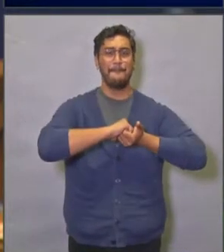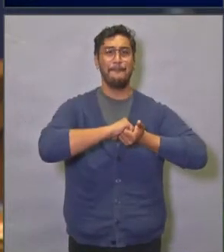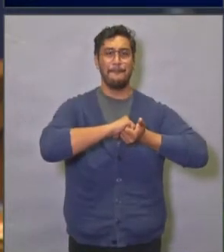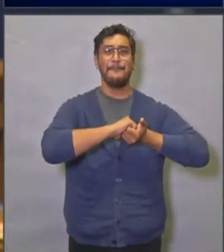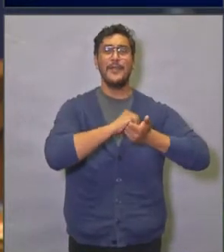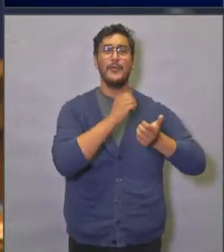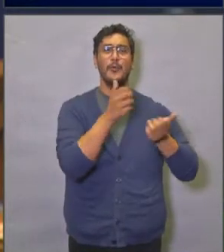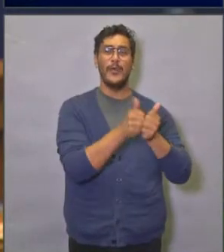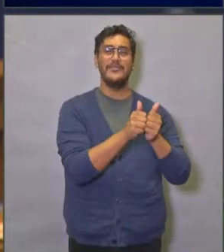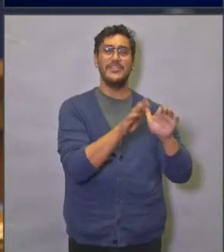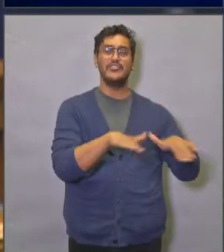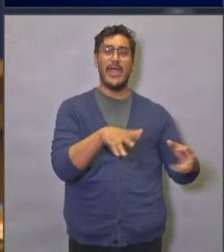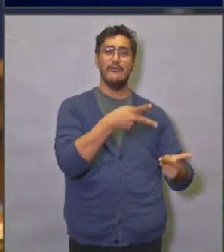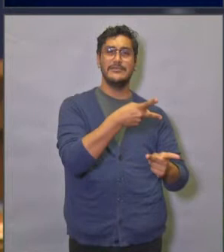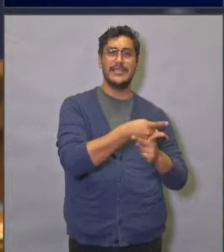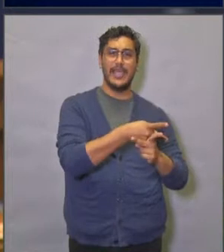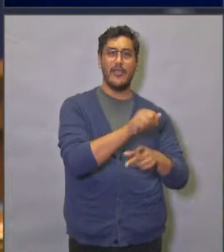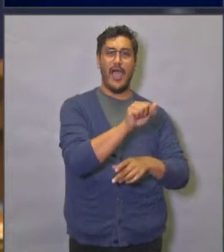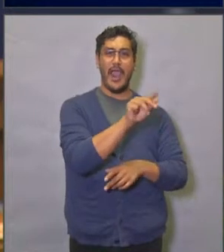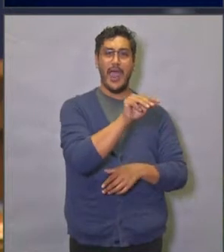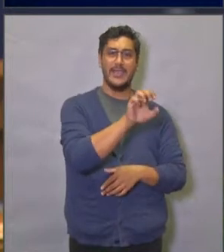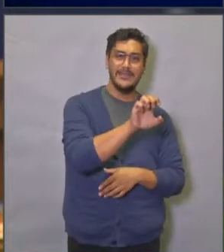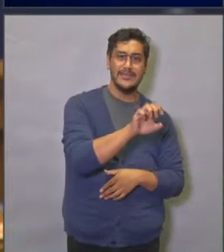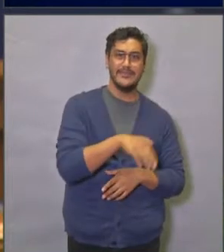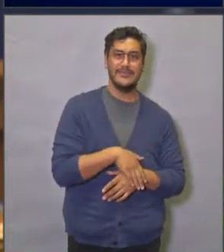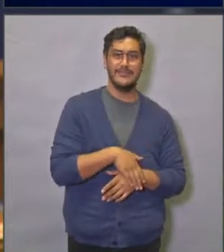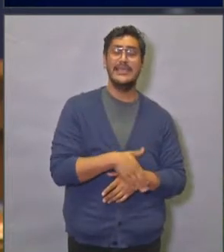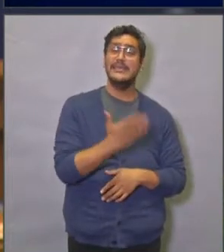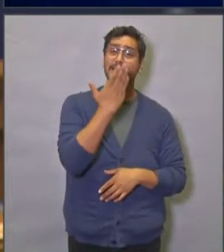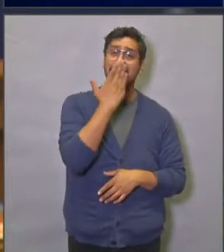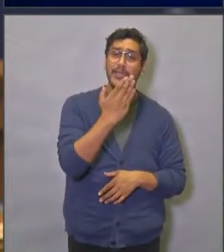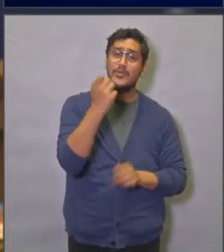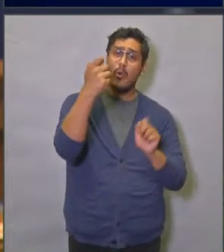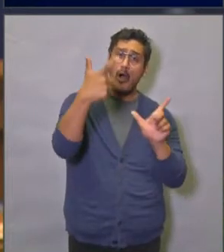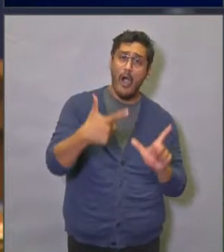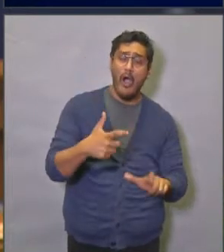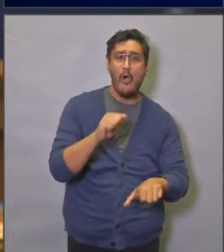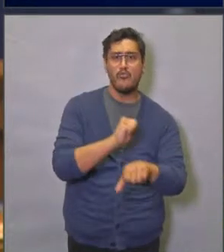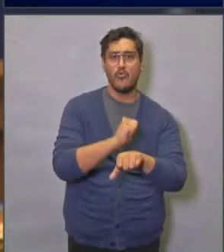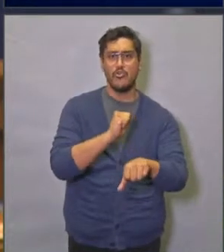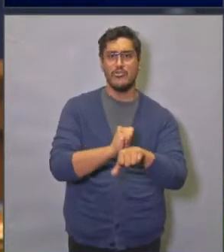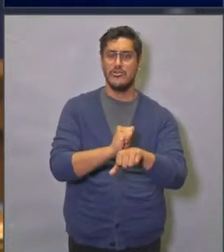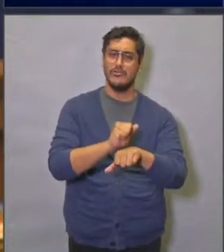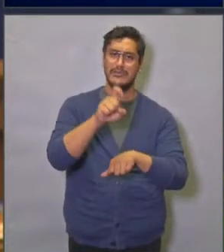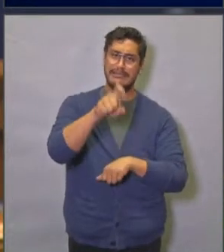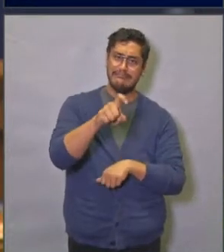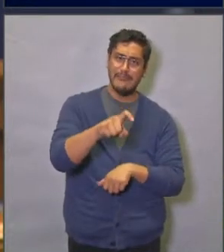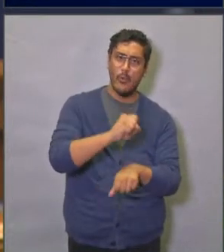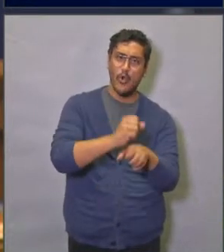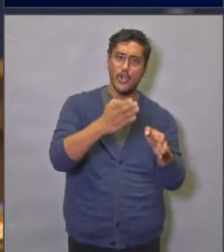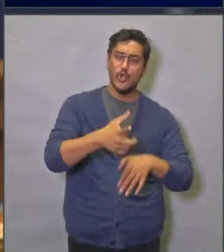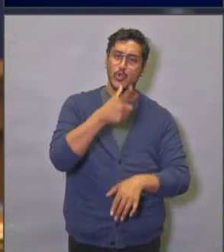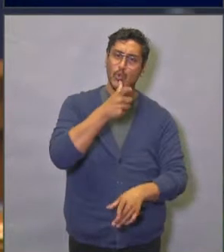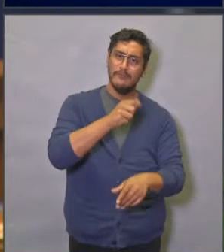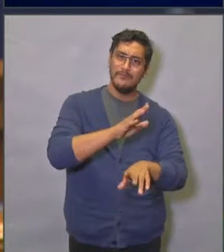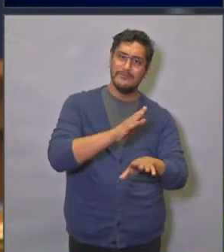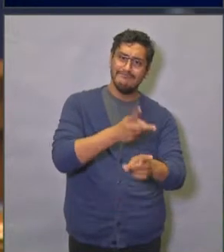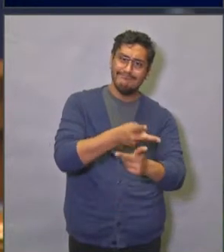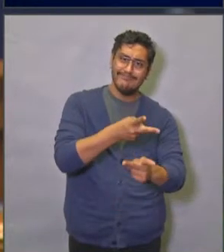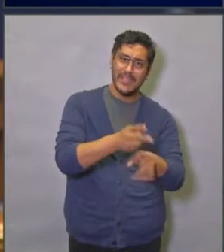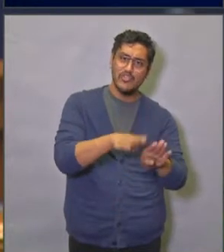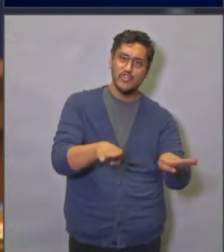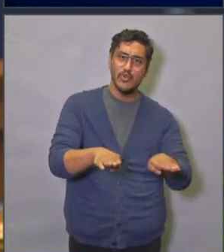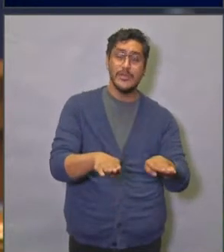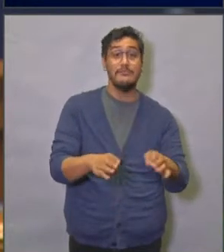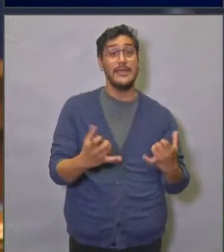Cuidado de los Niños de Los Ángeles. Y le doy las gracias a los trabajadores esenciales que cuidan a los niños. Con